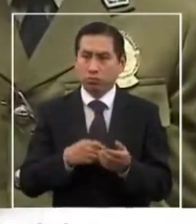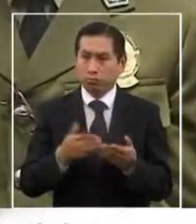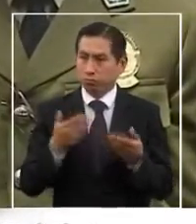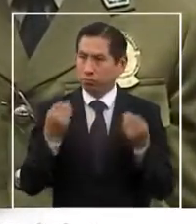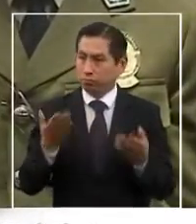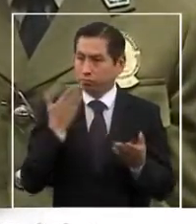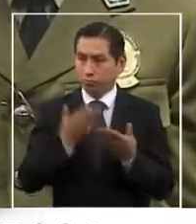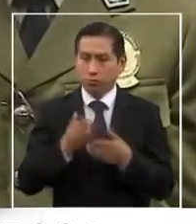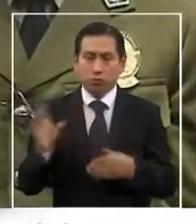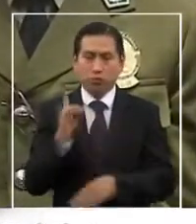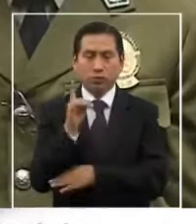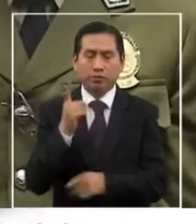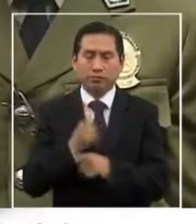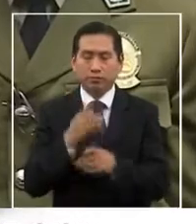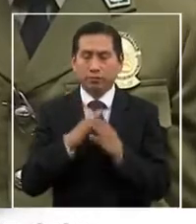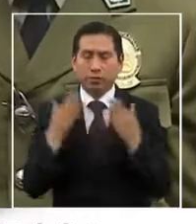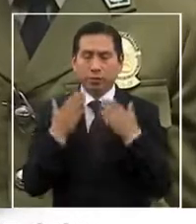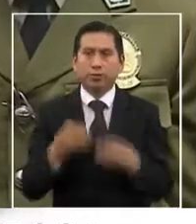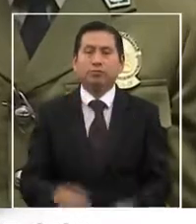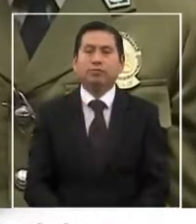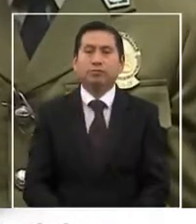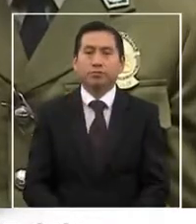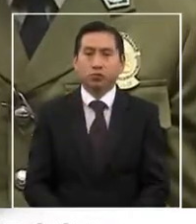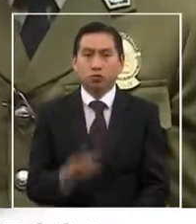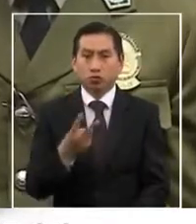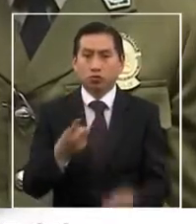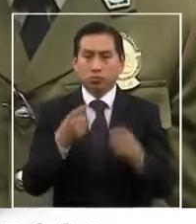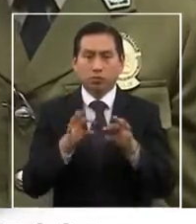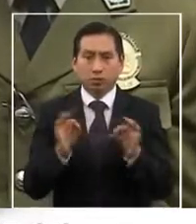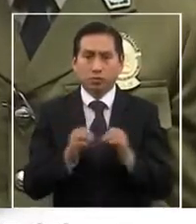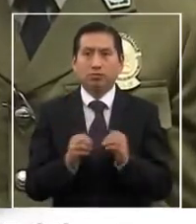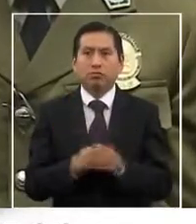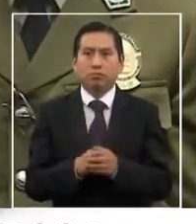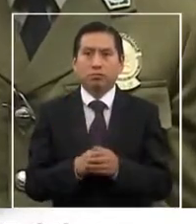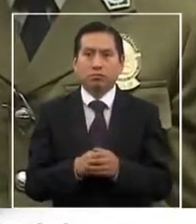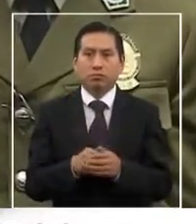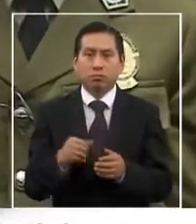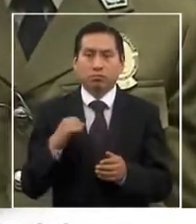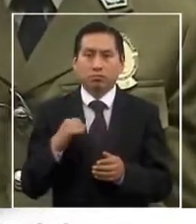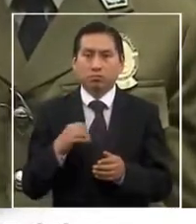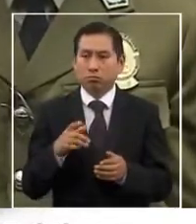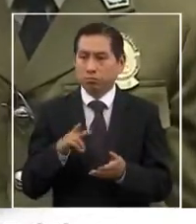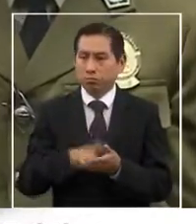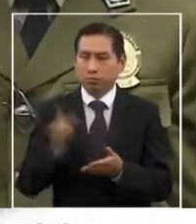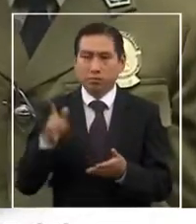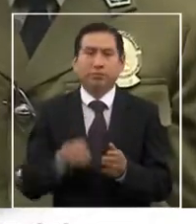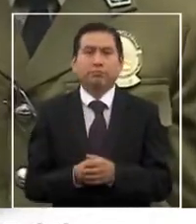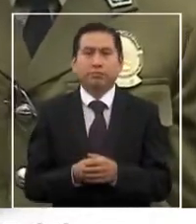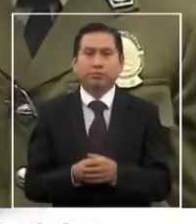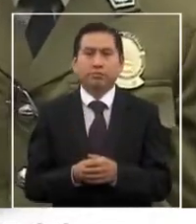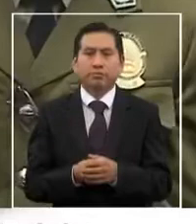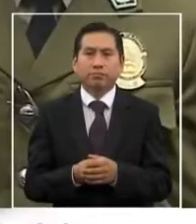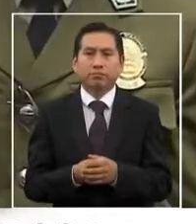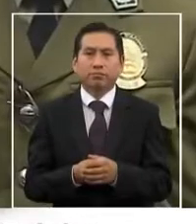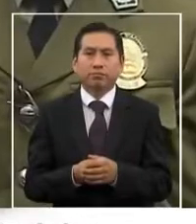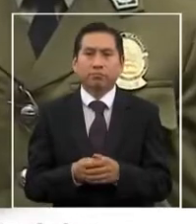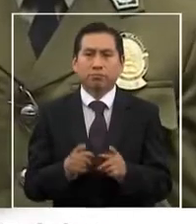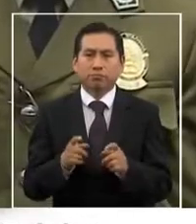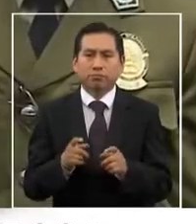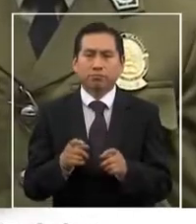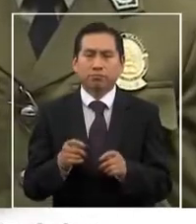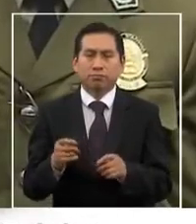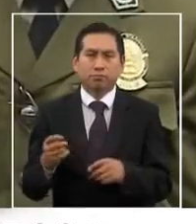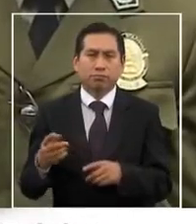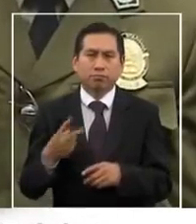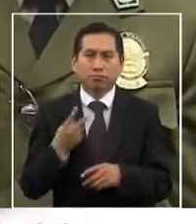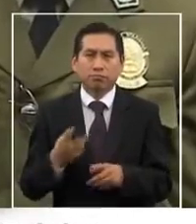dignidad al pueblo de Bolivia. Muchas gracias. Dos consultas, por favor, y nada más porque me deja un avión. Ministro, en el tema de los helicópteros, ¿cómo